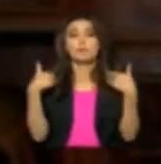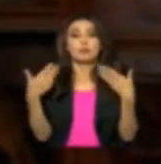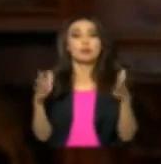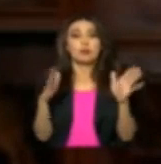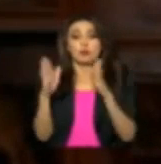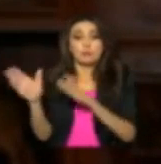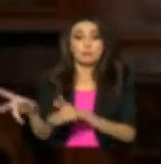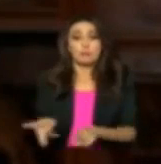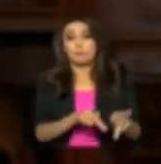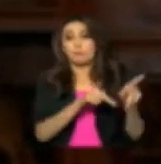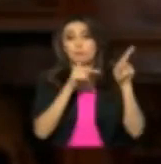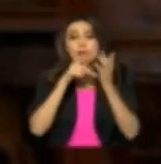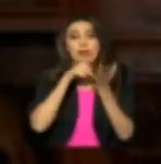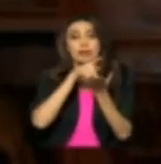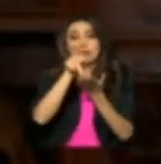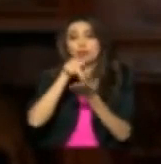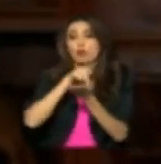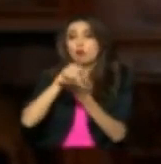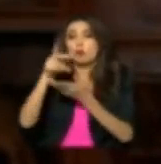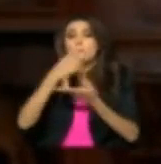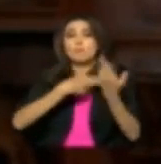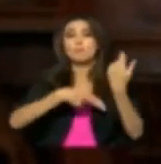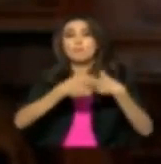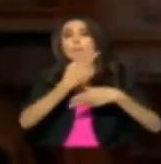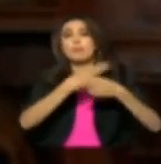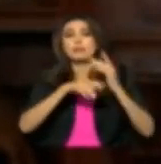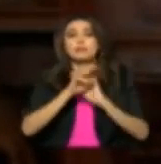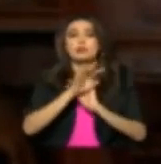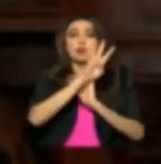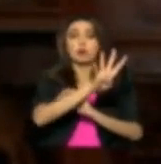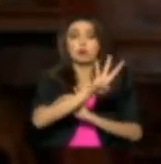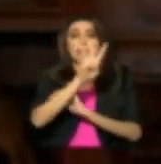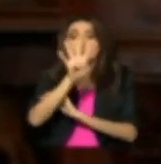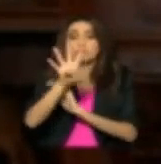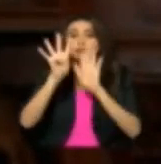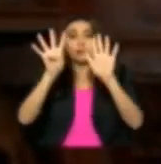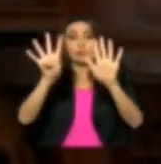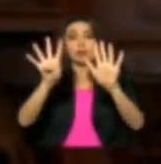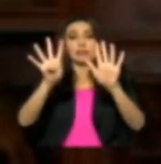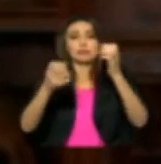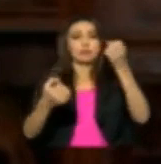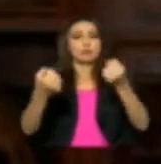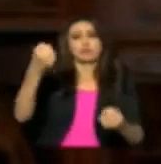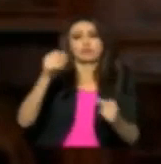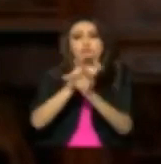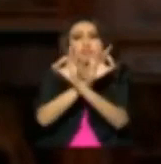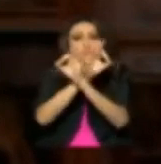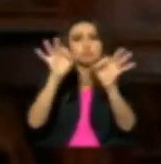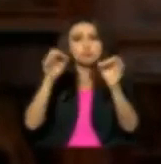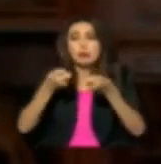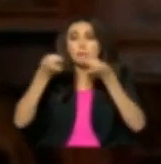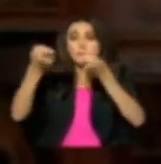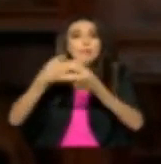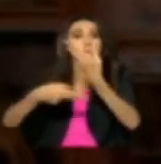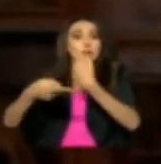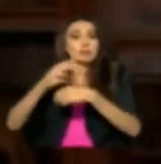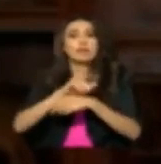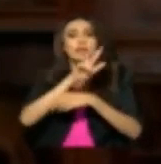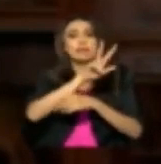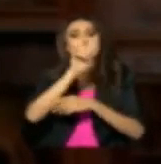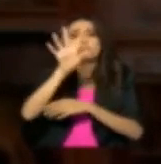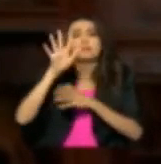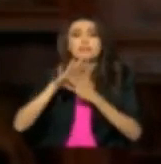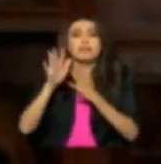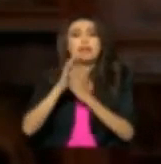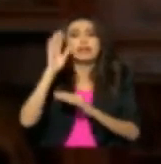de teléfonos pagados por el Estado. Vendimos 449 autos de lujo y 365 bienes inmuebles por un